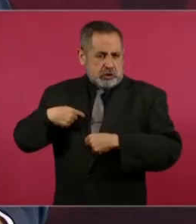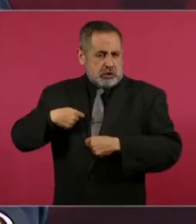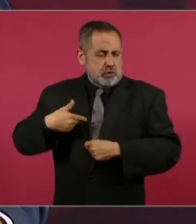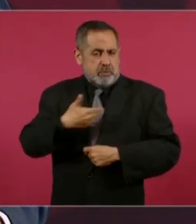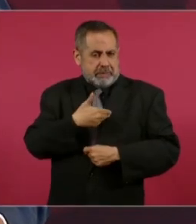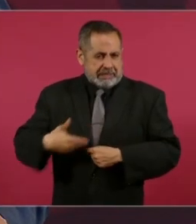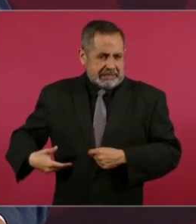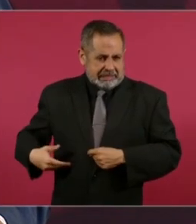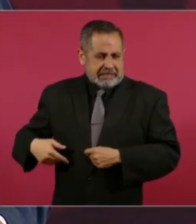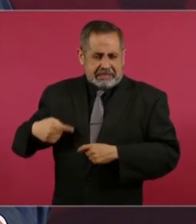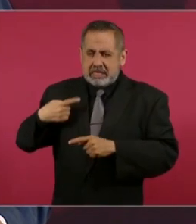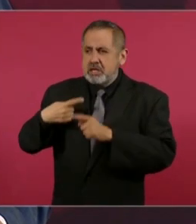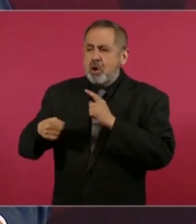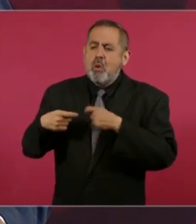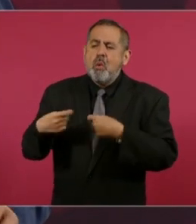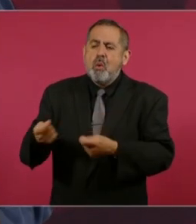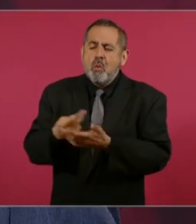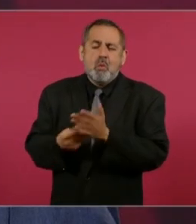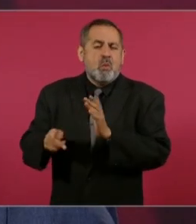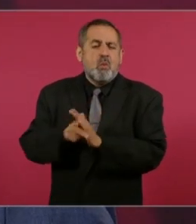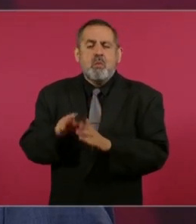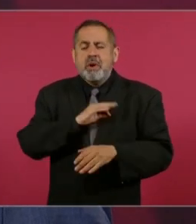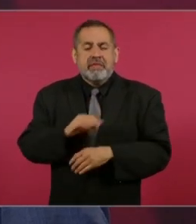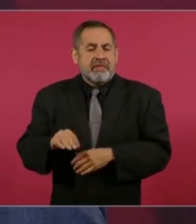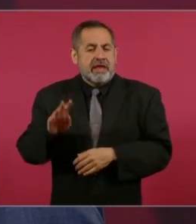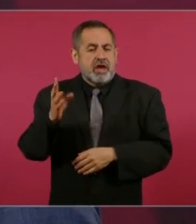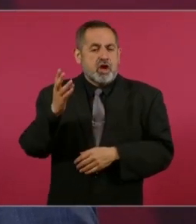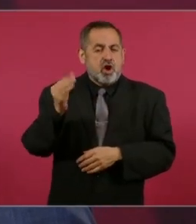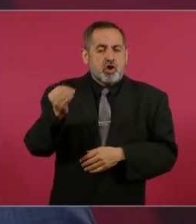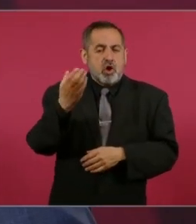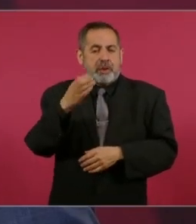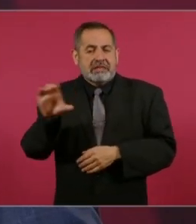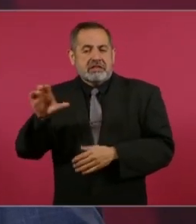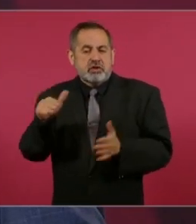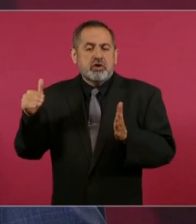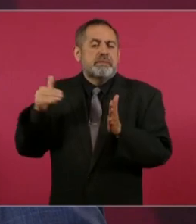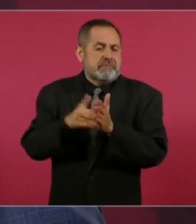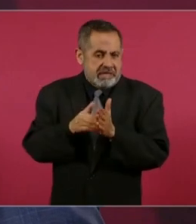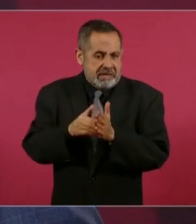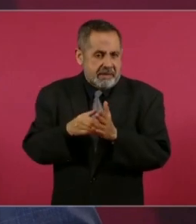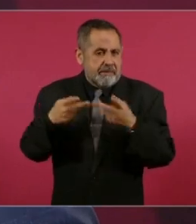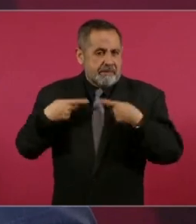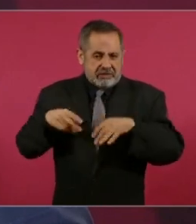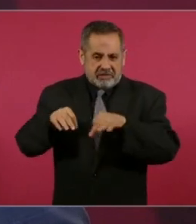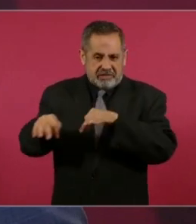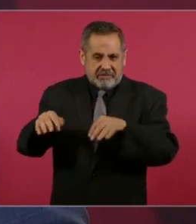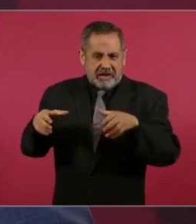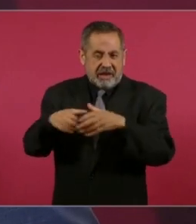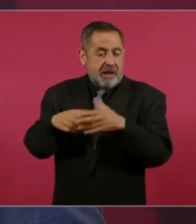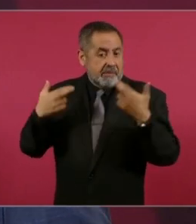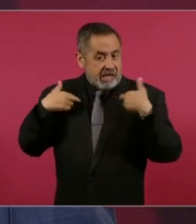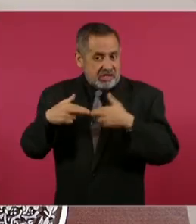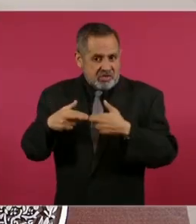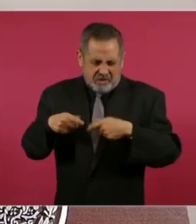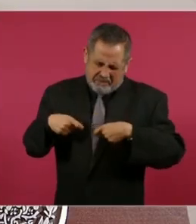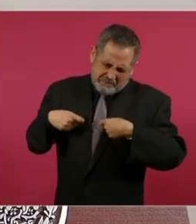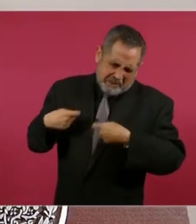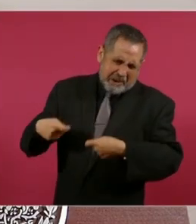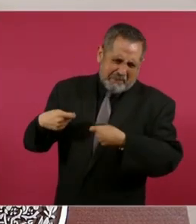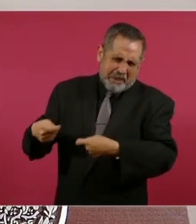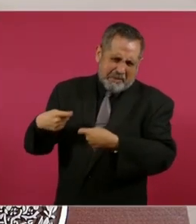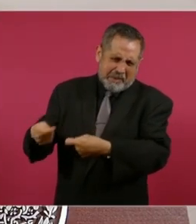llevamos en el gobierno a más de 900,000 trabajadores de la educación.